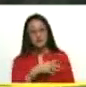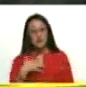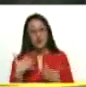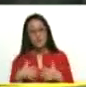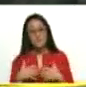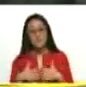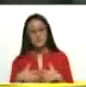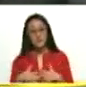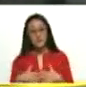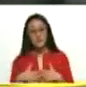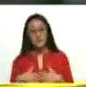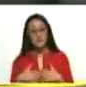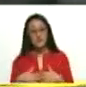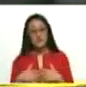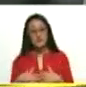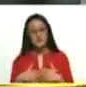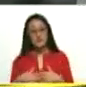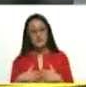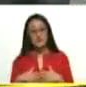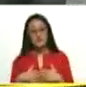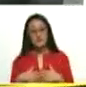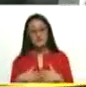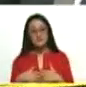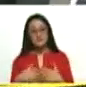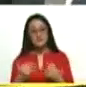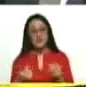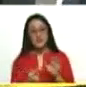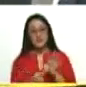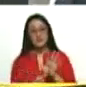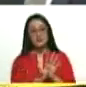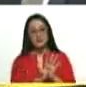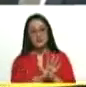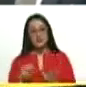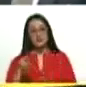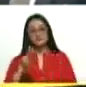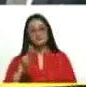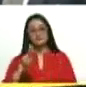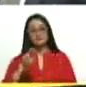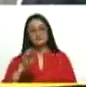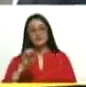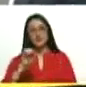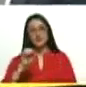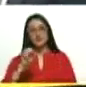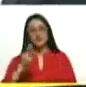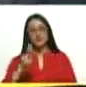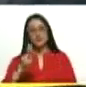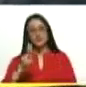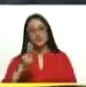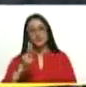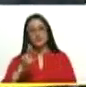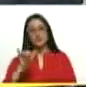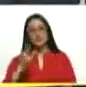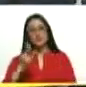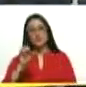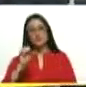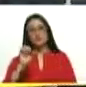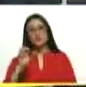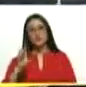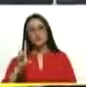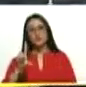empresarial, aquí presente a Yutset, Ali Khan, Mustafa, Ahmed, Hanife,